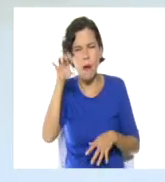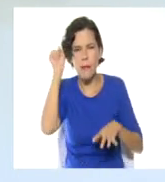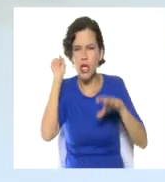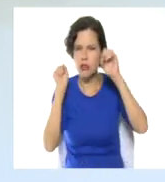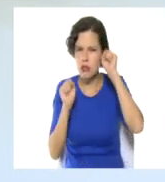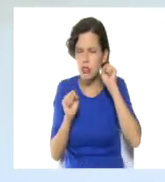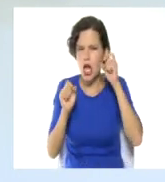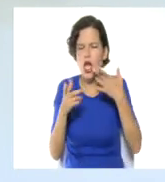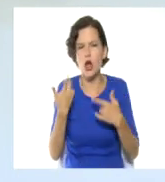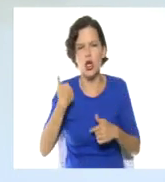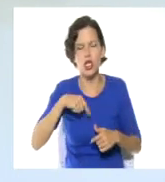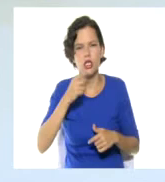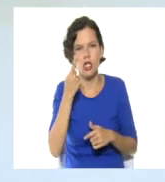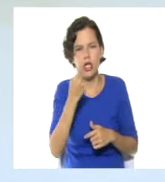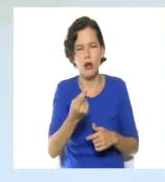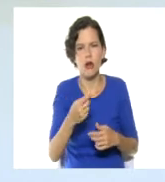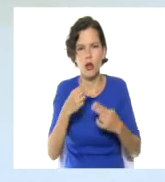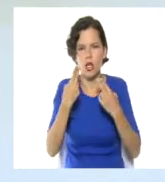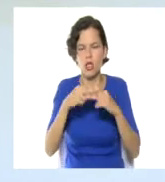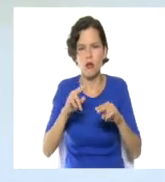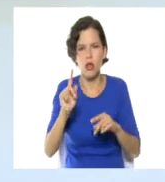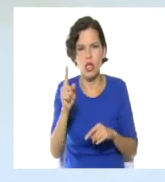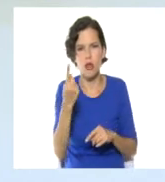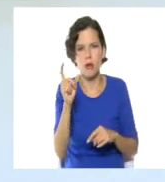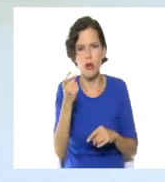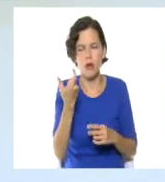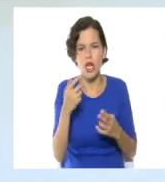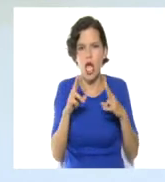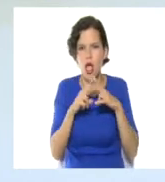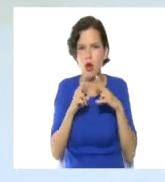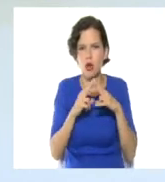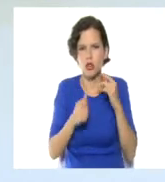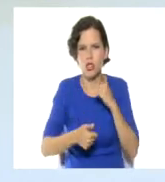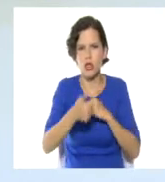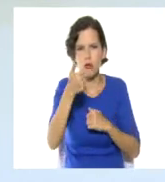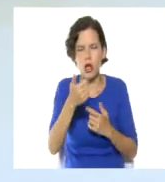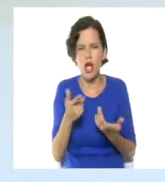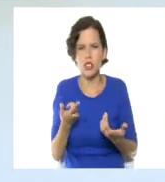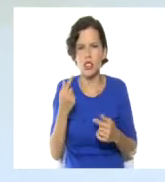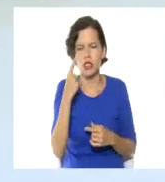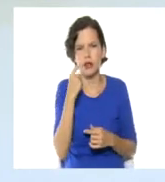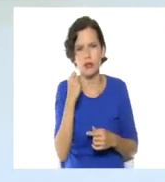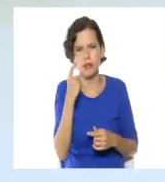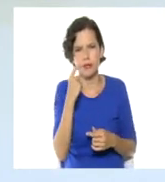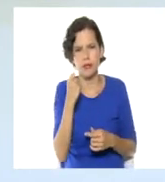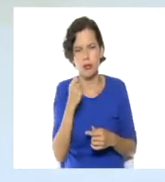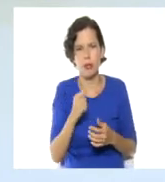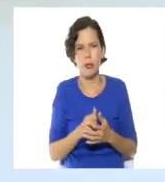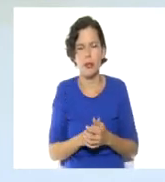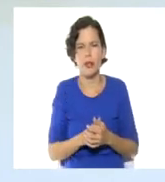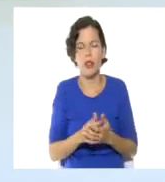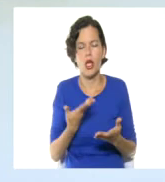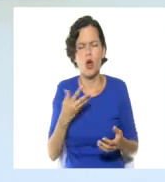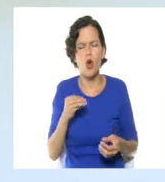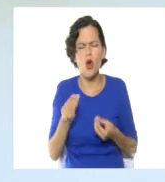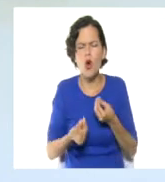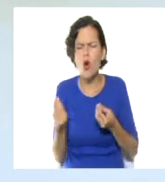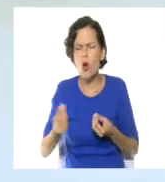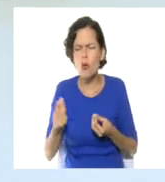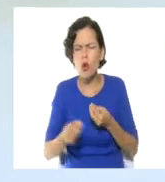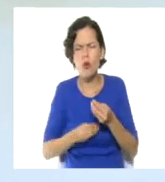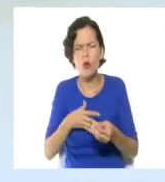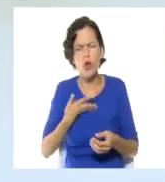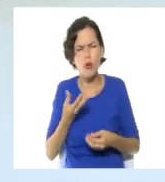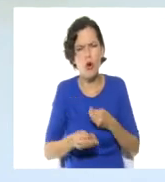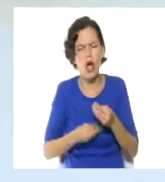se refiere en lo que es el nivel de primaria a conocer más acerca de las tradiciones navideñas. ¿Cómo lo podemos hacer? Primero,